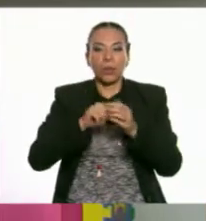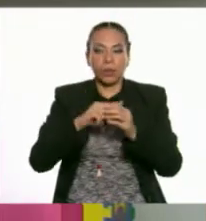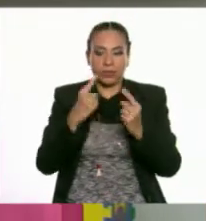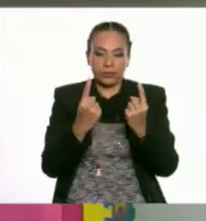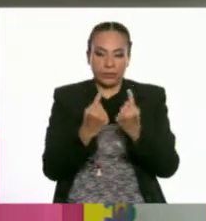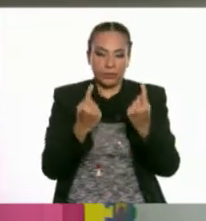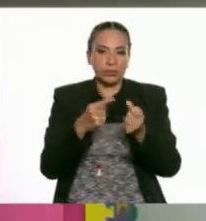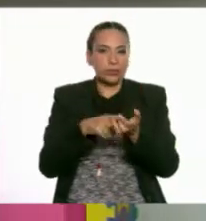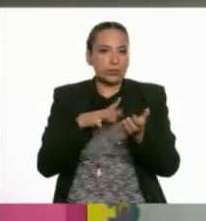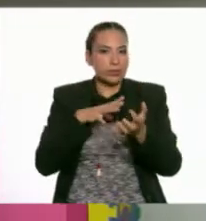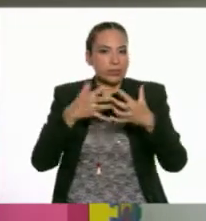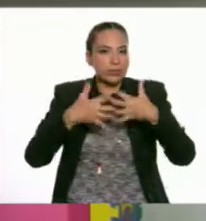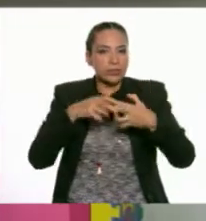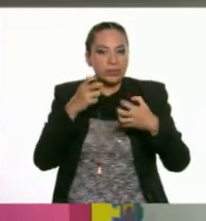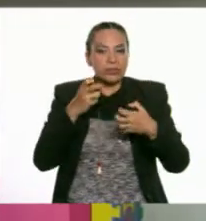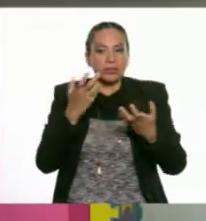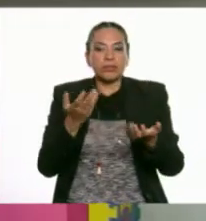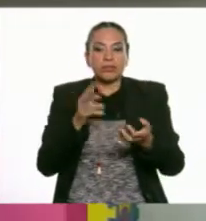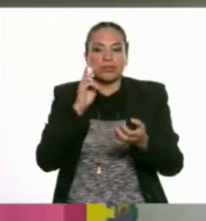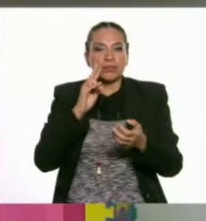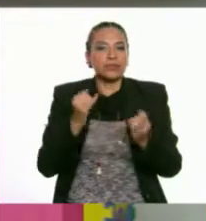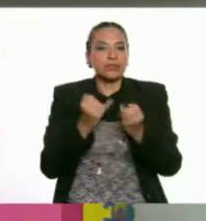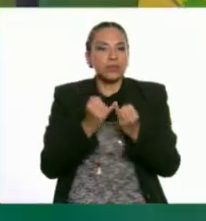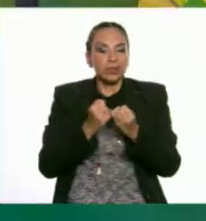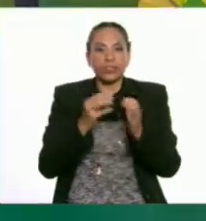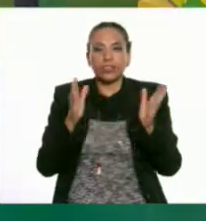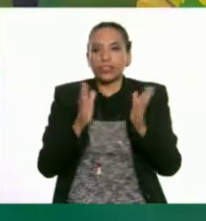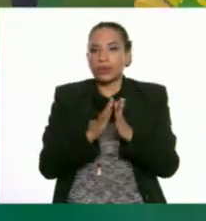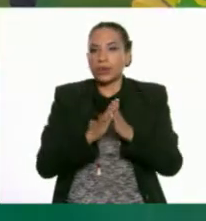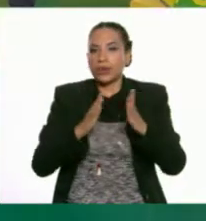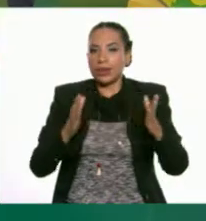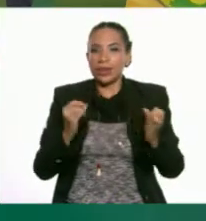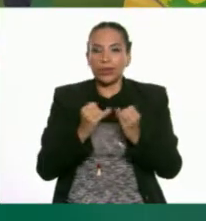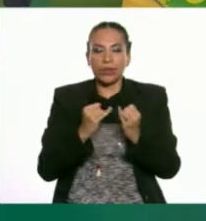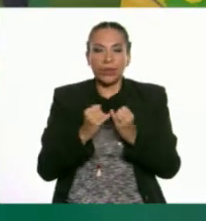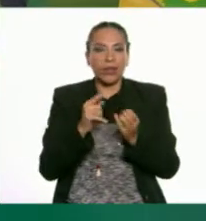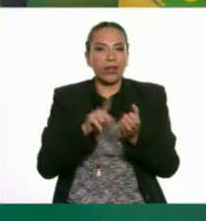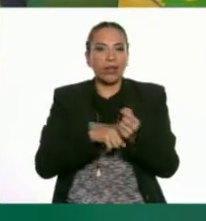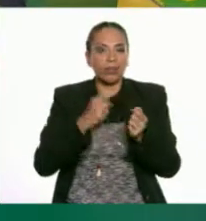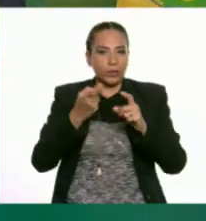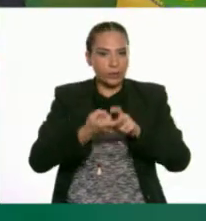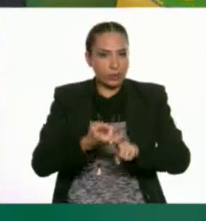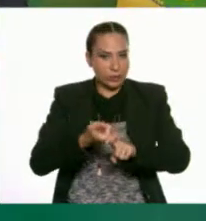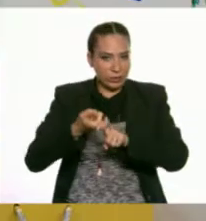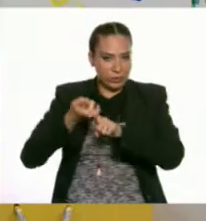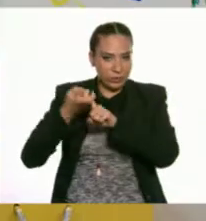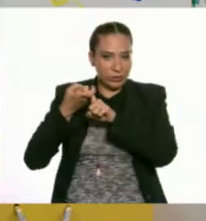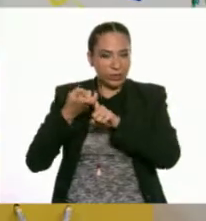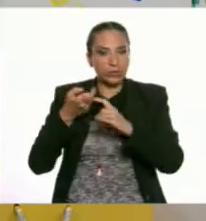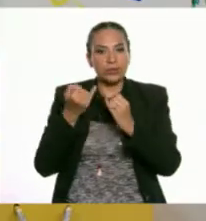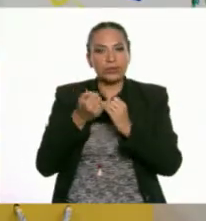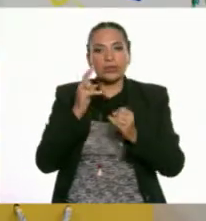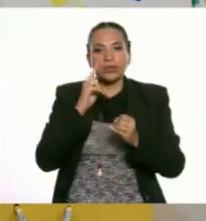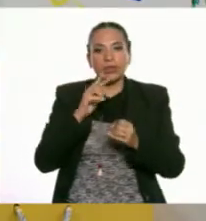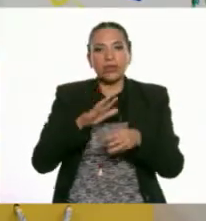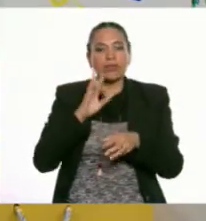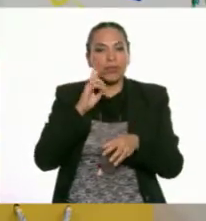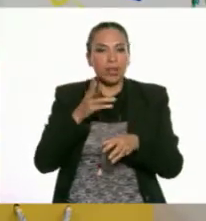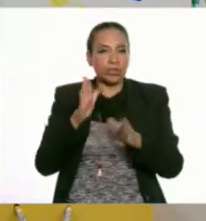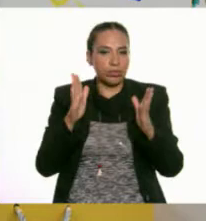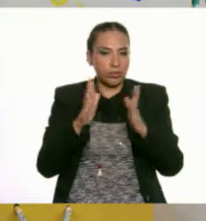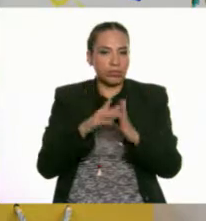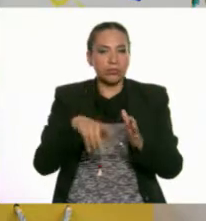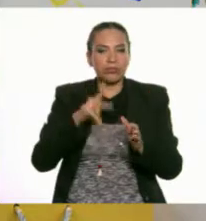un motor de este tipo. Así tan chiquitos o tan grandes como los de las grúas. ¿Te imaginas de qué? Ahí se veía más o menos